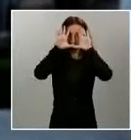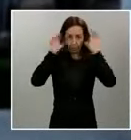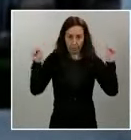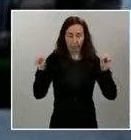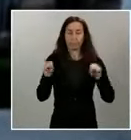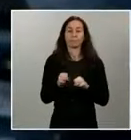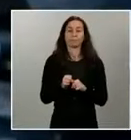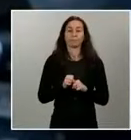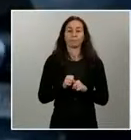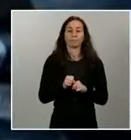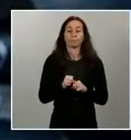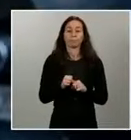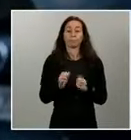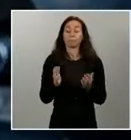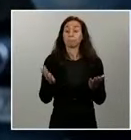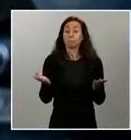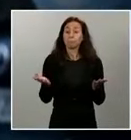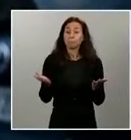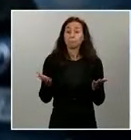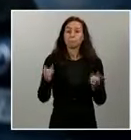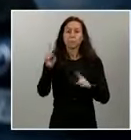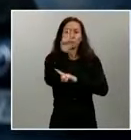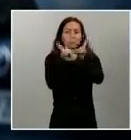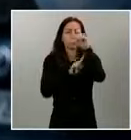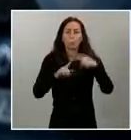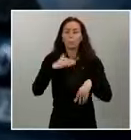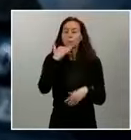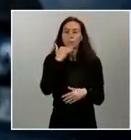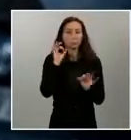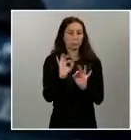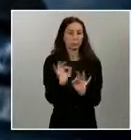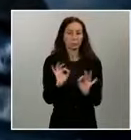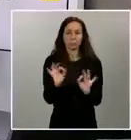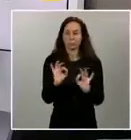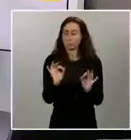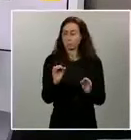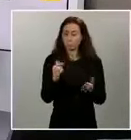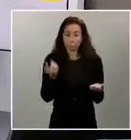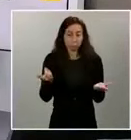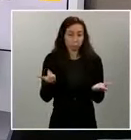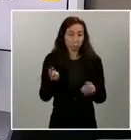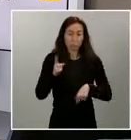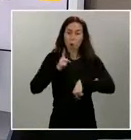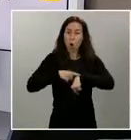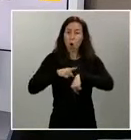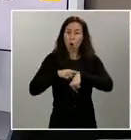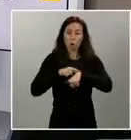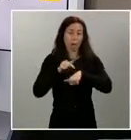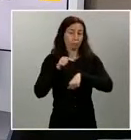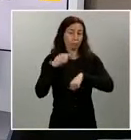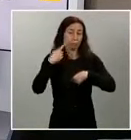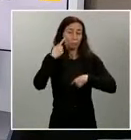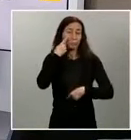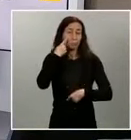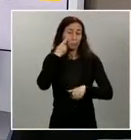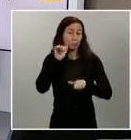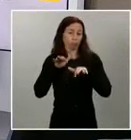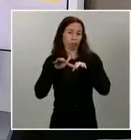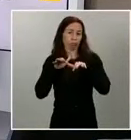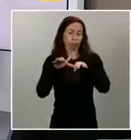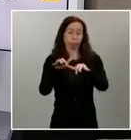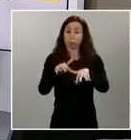identificado incidentes, se ha producido toda la hora punta con normalidad, a lo que sin duda ha contribuido